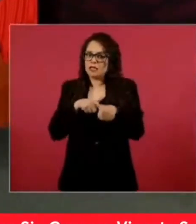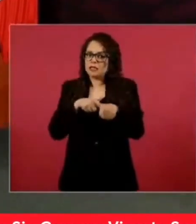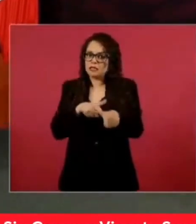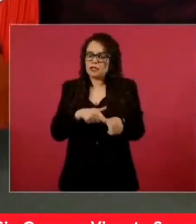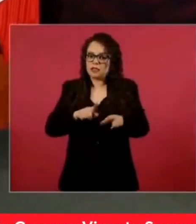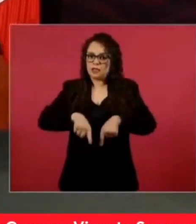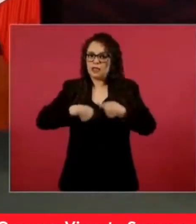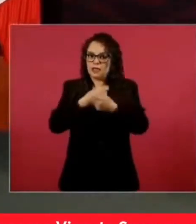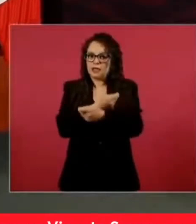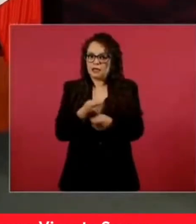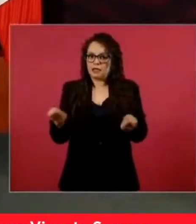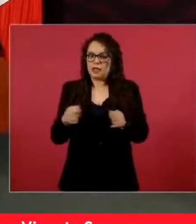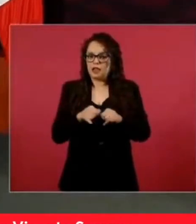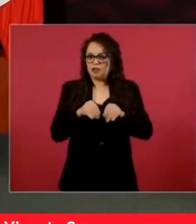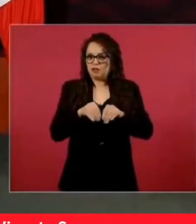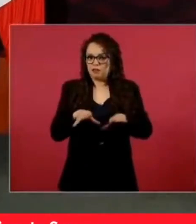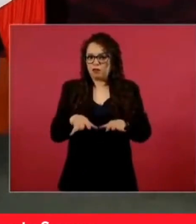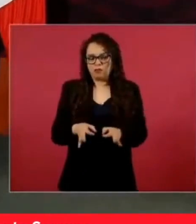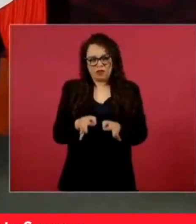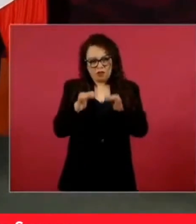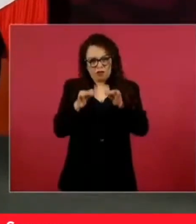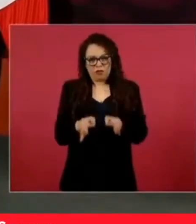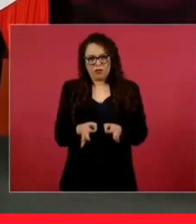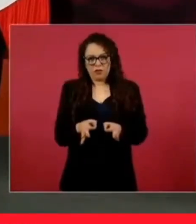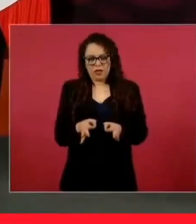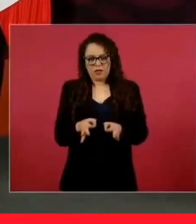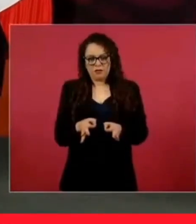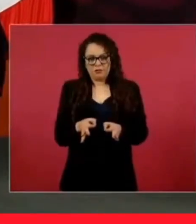presentando, ¿no?, datos.